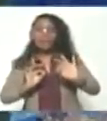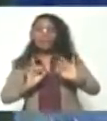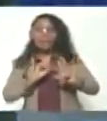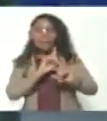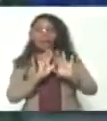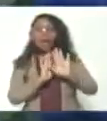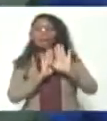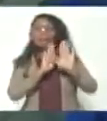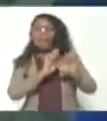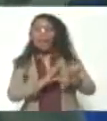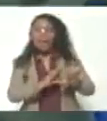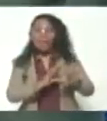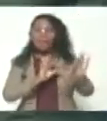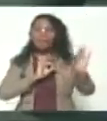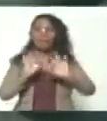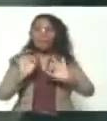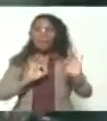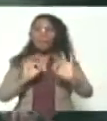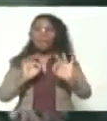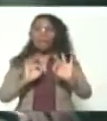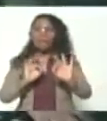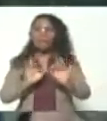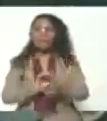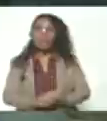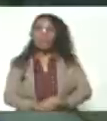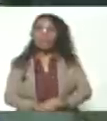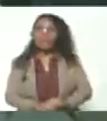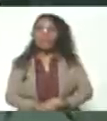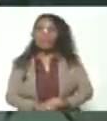Apertrechados y preparados.